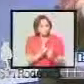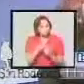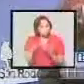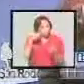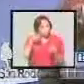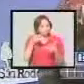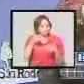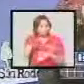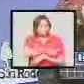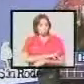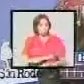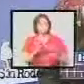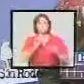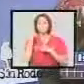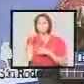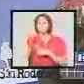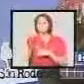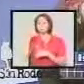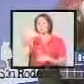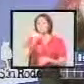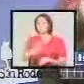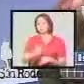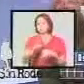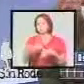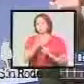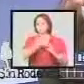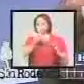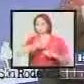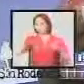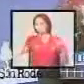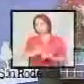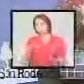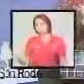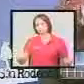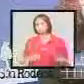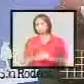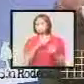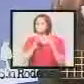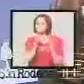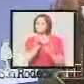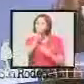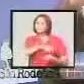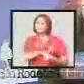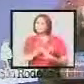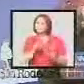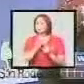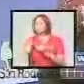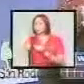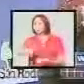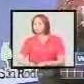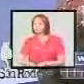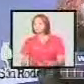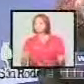aprender nosotros y, como siempre lo he dicho, tomar las decisiones correctas. Pero a la vez ustedes pueden